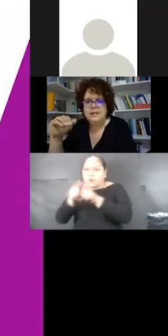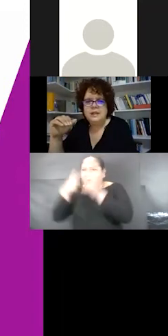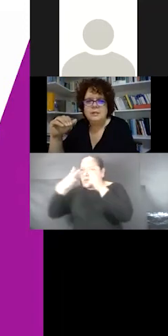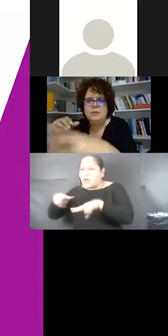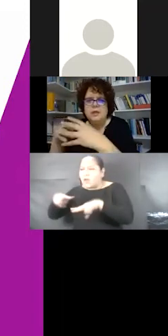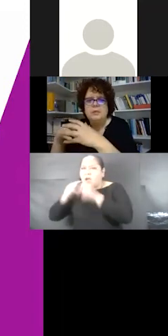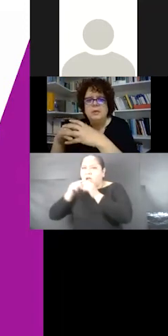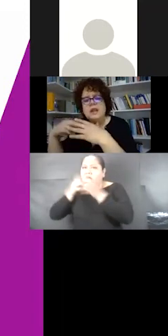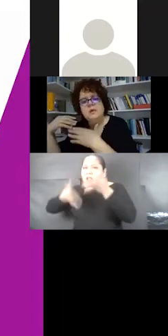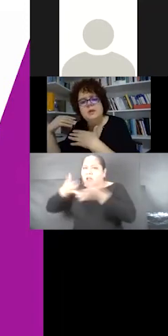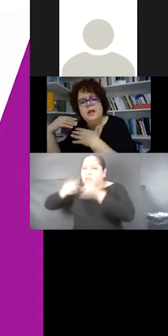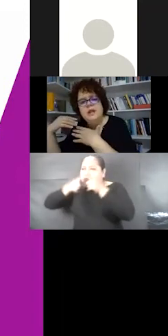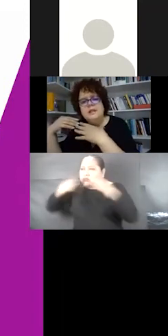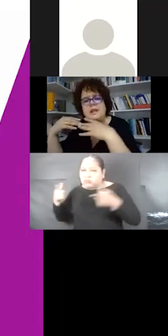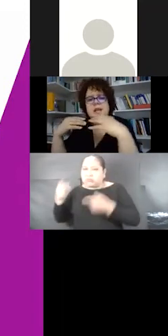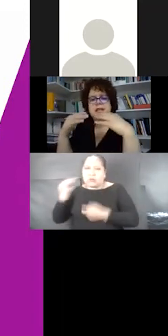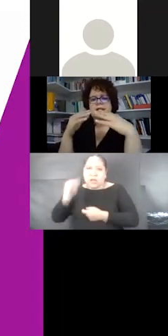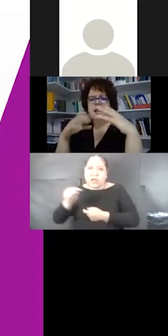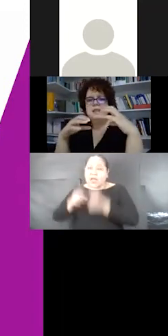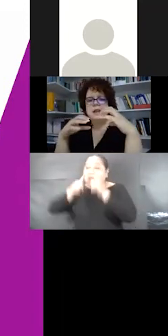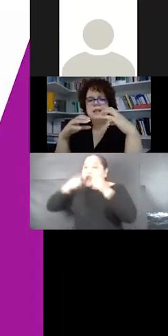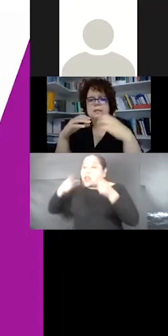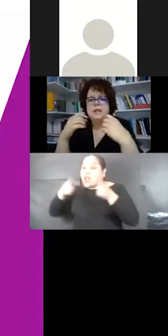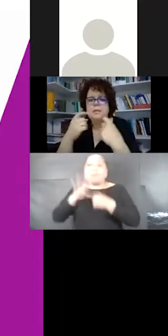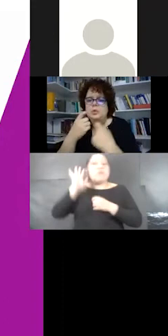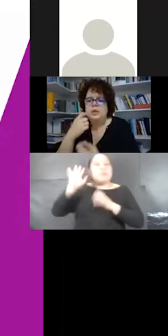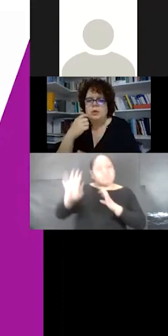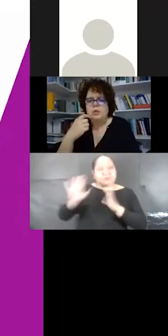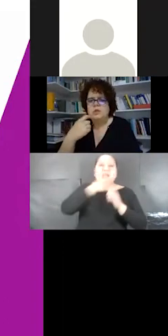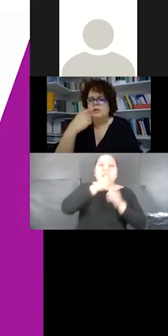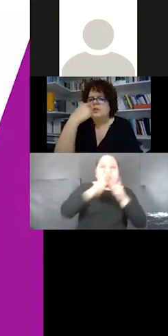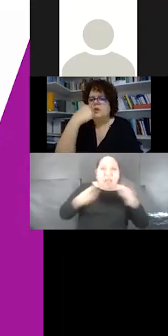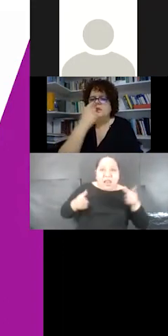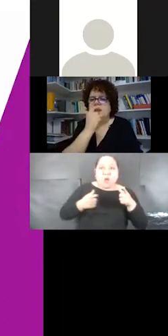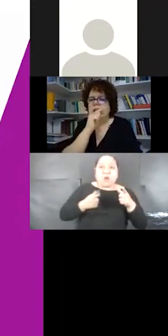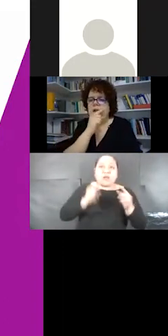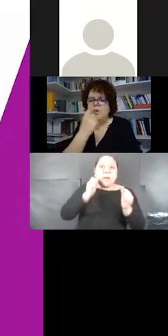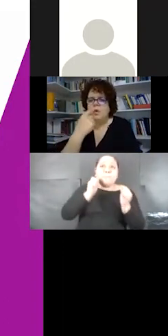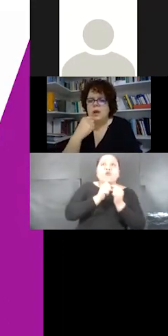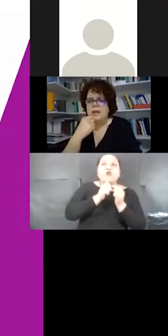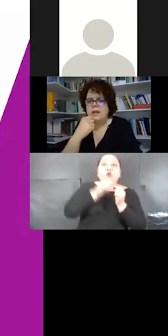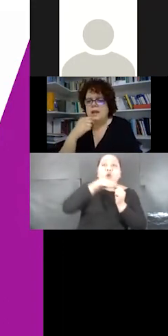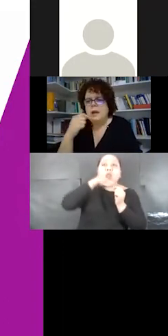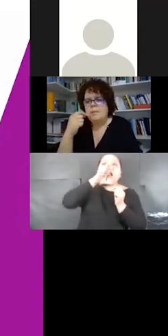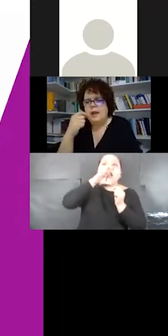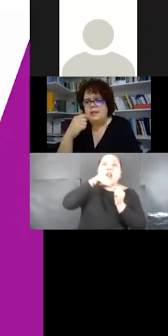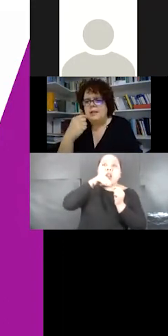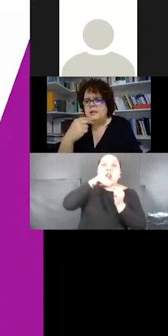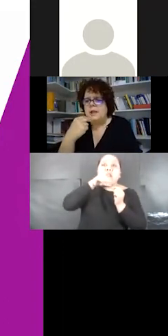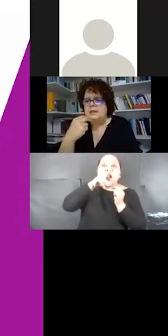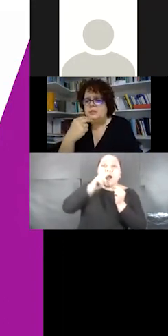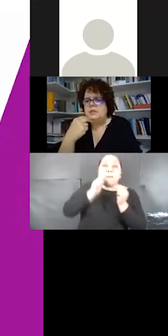Y así tenemos, por ejemplo, en las lenguas orales, se analiza el tema del punto de articulación, de dónde está la lengua colocada para